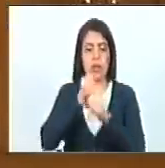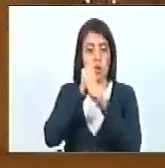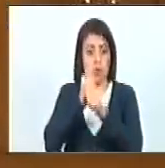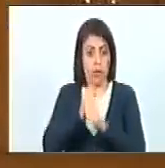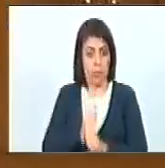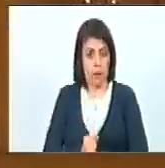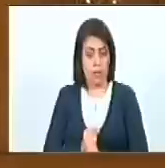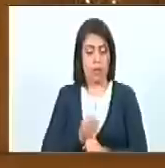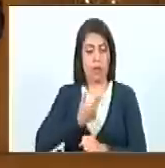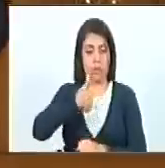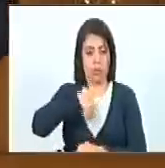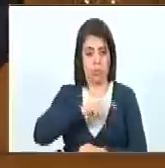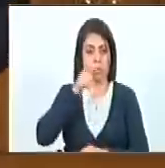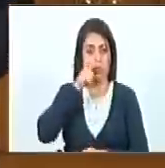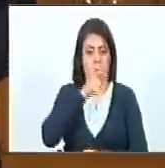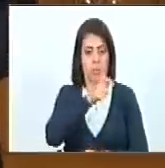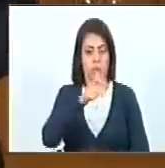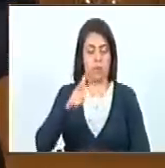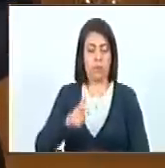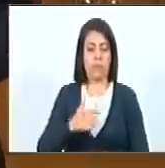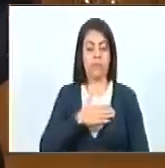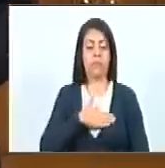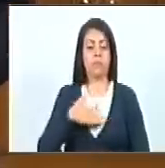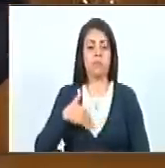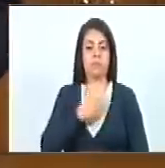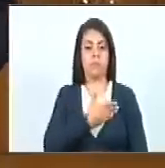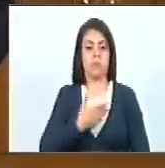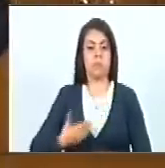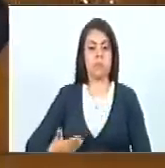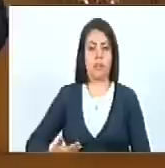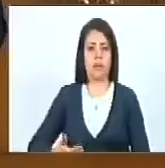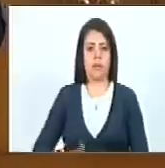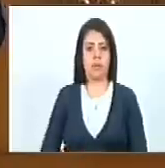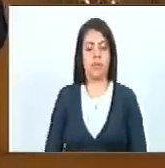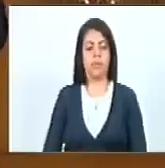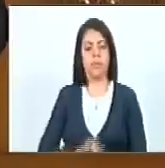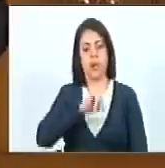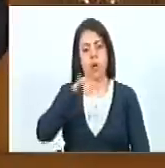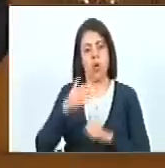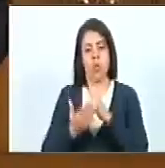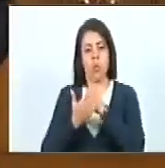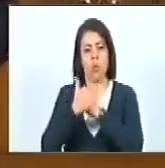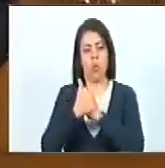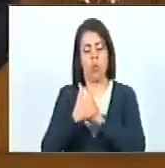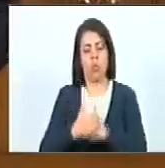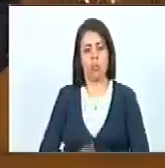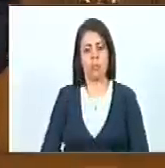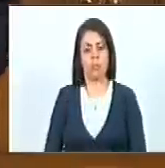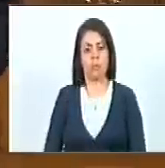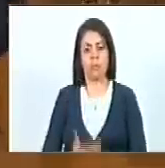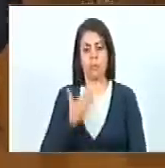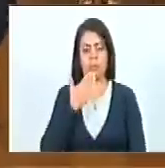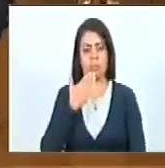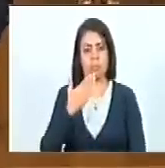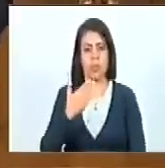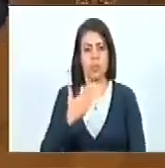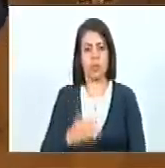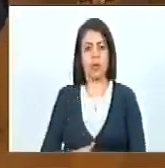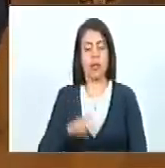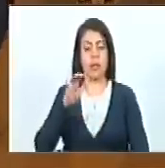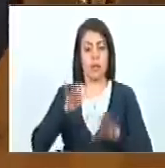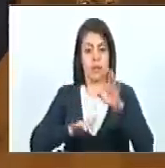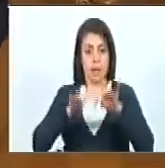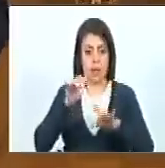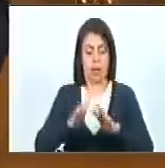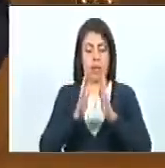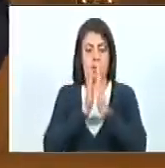aspiraciones de nuestro pueblo. Querido presidente Jorge, pido que la